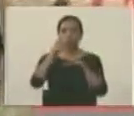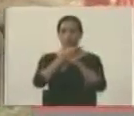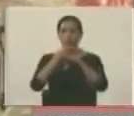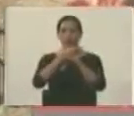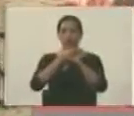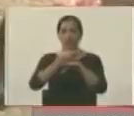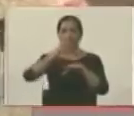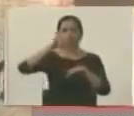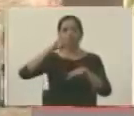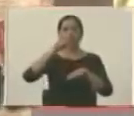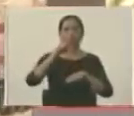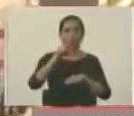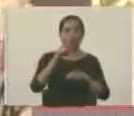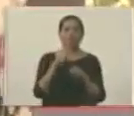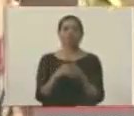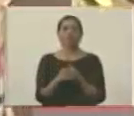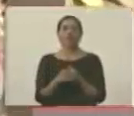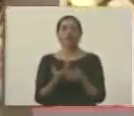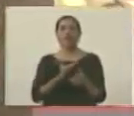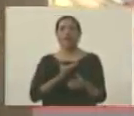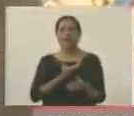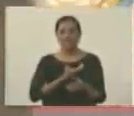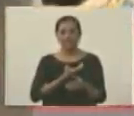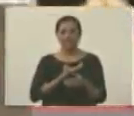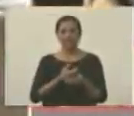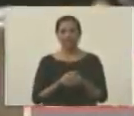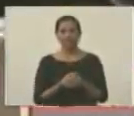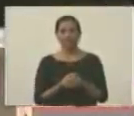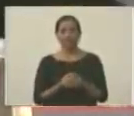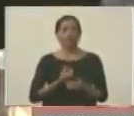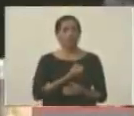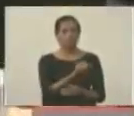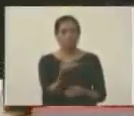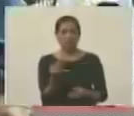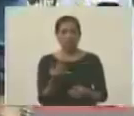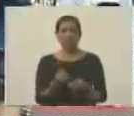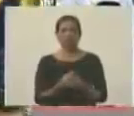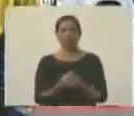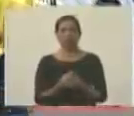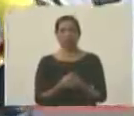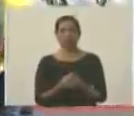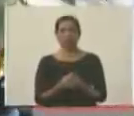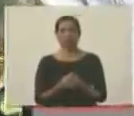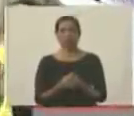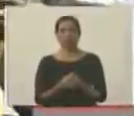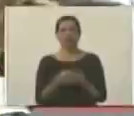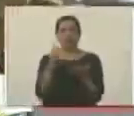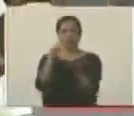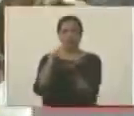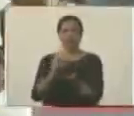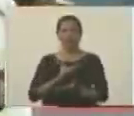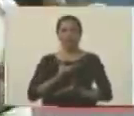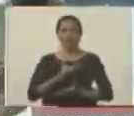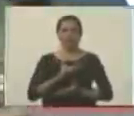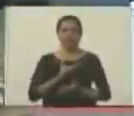Heredia, a los alcaldes, a Isidro Gamarra y de otros alcaldes, alcaldesas de allí. Aquí están los alcaldes y